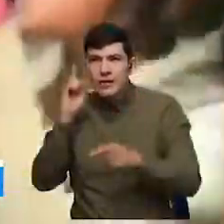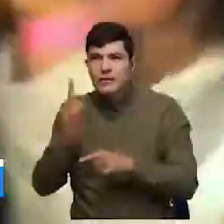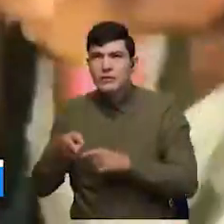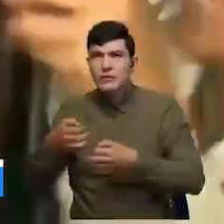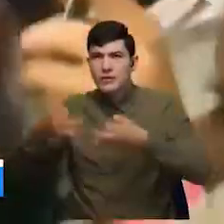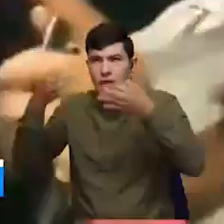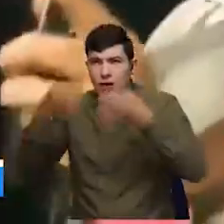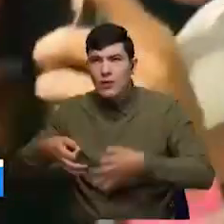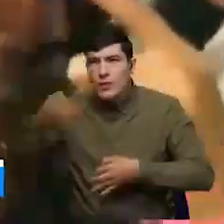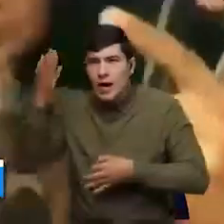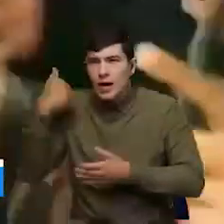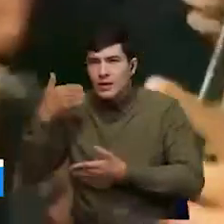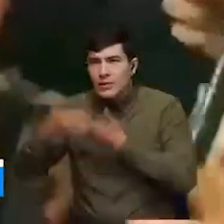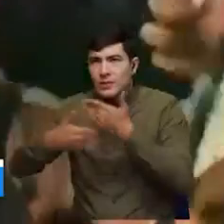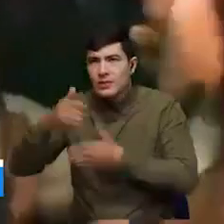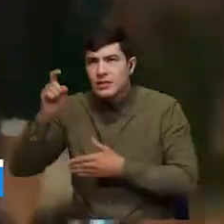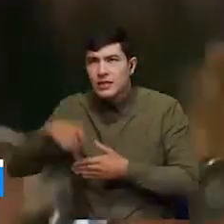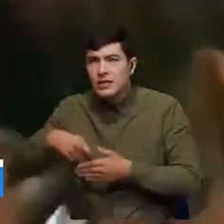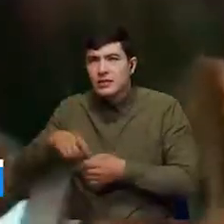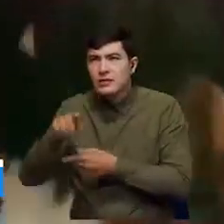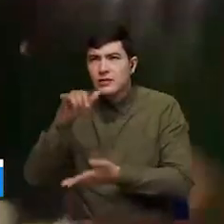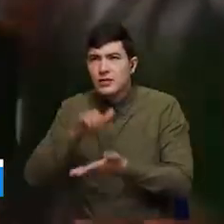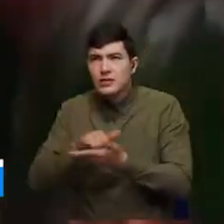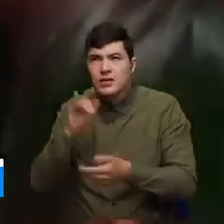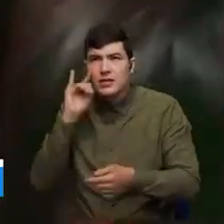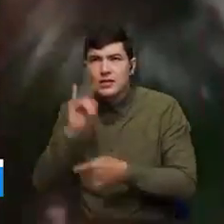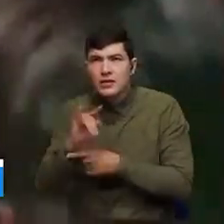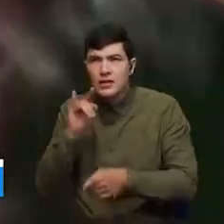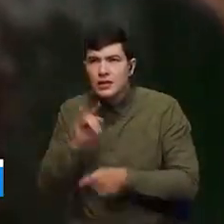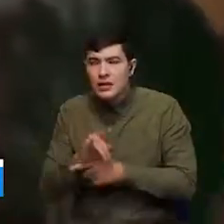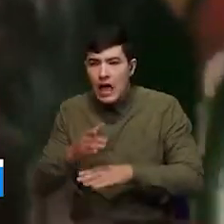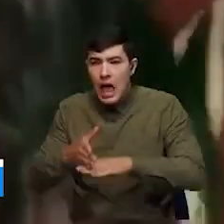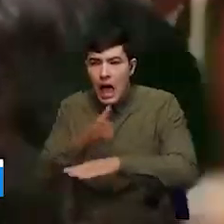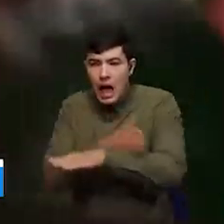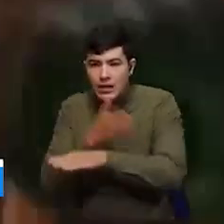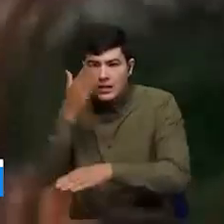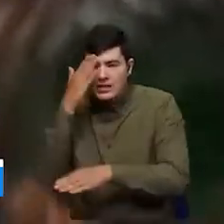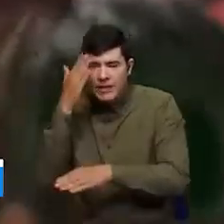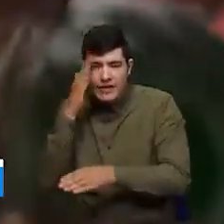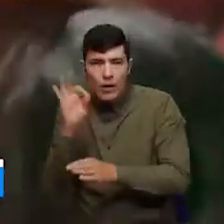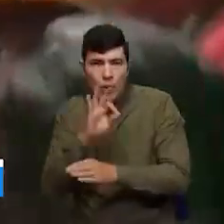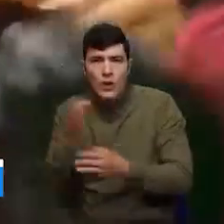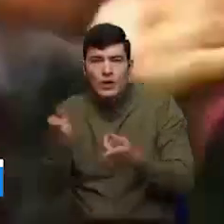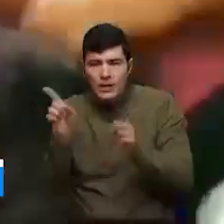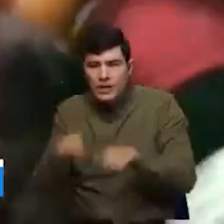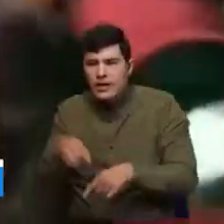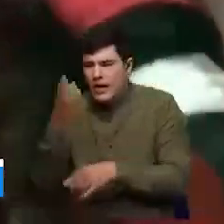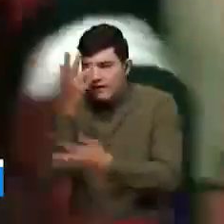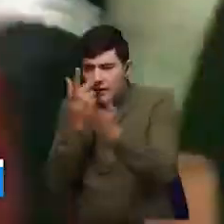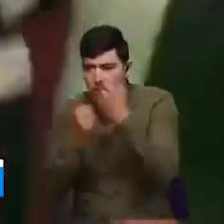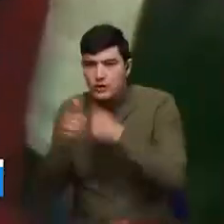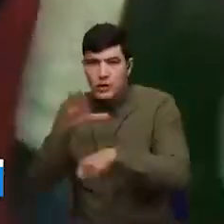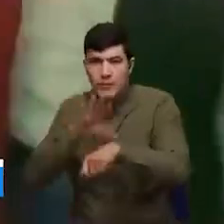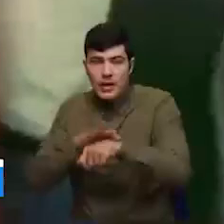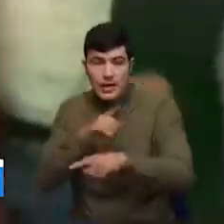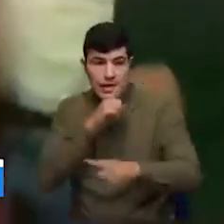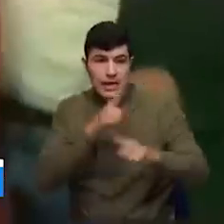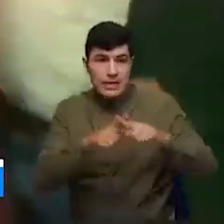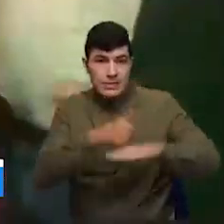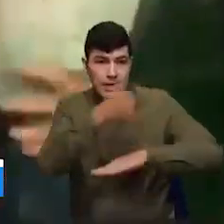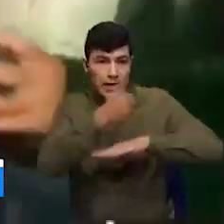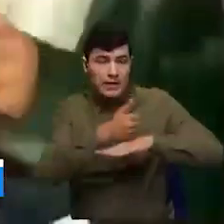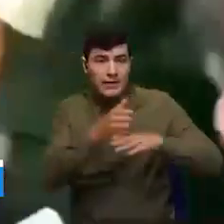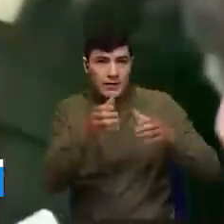una serie de trámites necesarios para ello, como la verificación de antecedentes y la realización de un examen médico. El ex jefe guerrillero